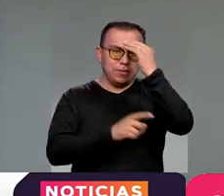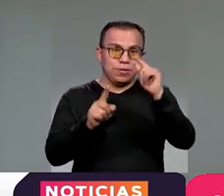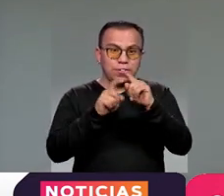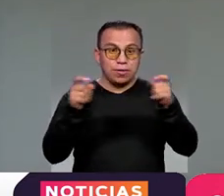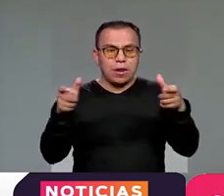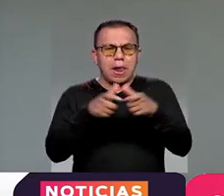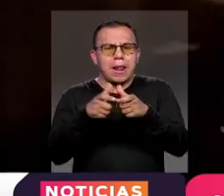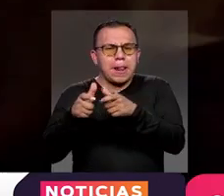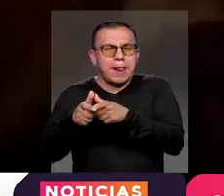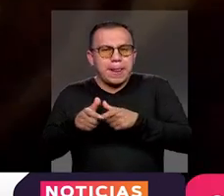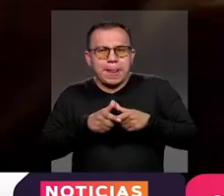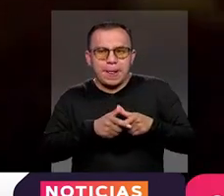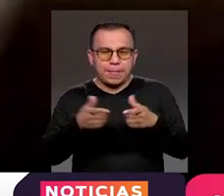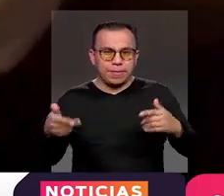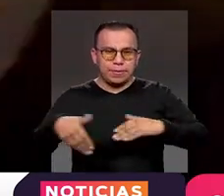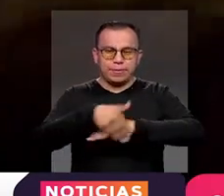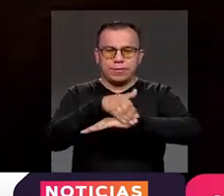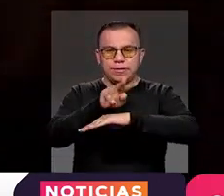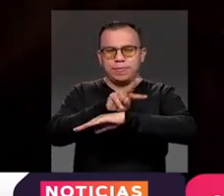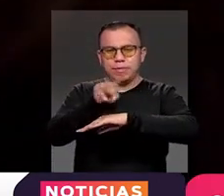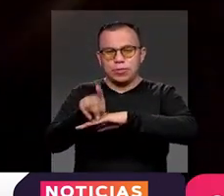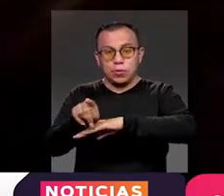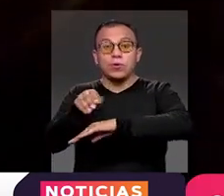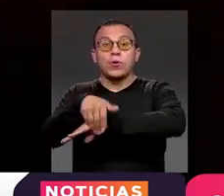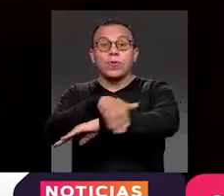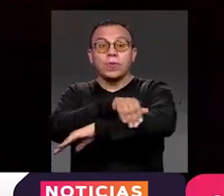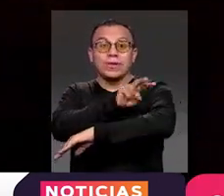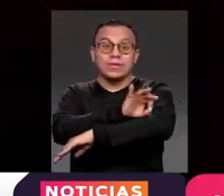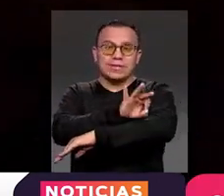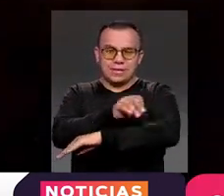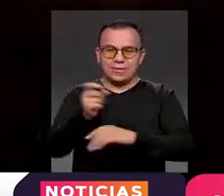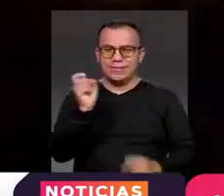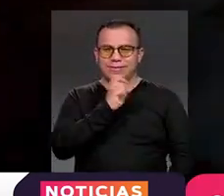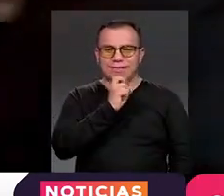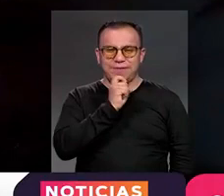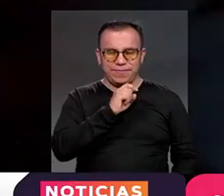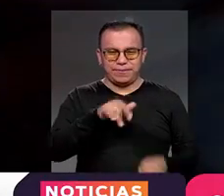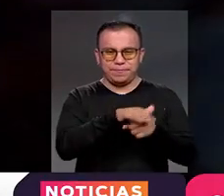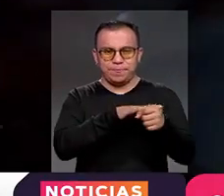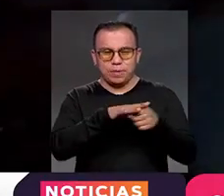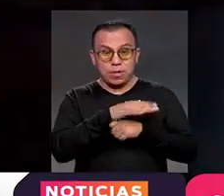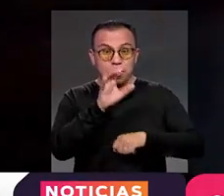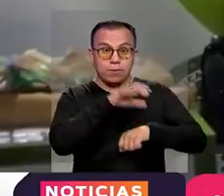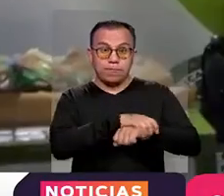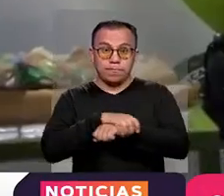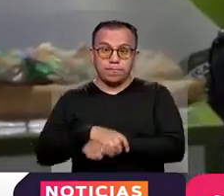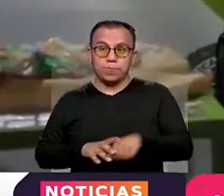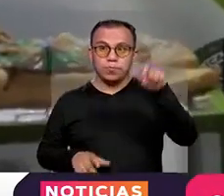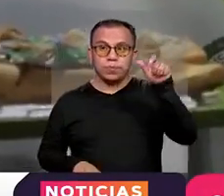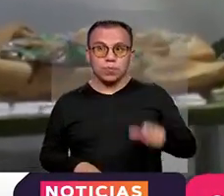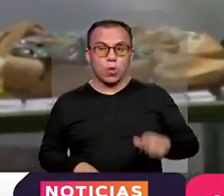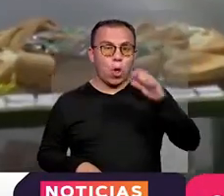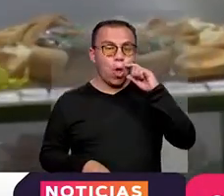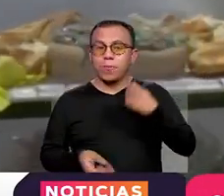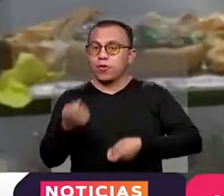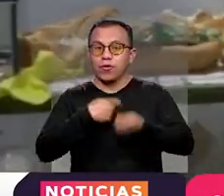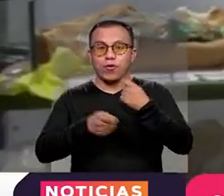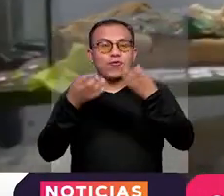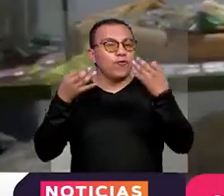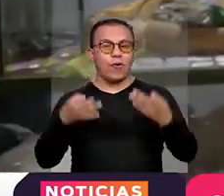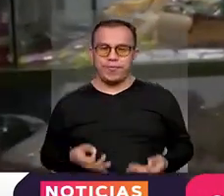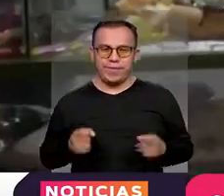menores cantidades entre las calles 21 y 23 en el sector del barrio Santa Fe. Allí fue capturado un hombre que tenía un puesto informal y